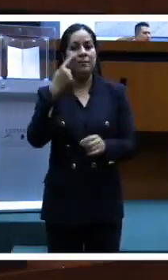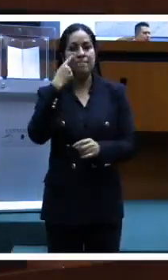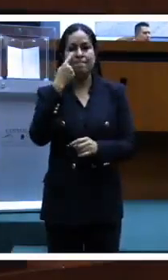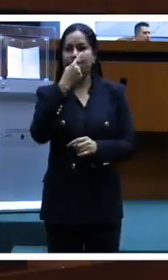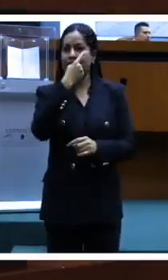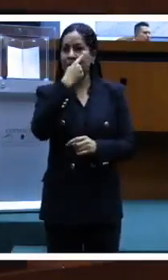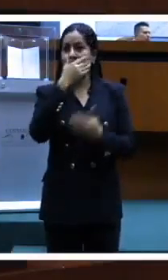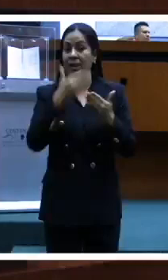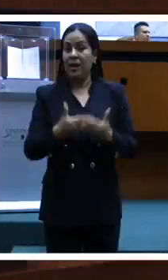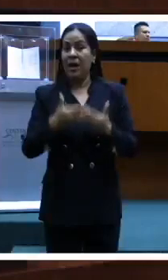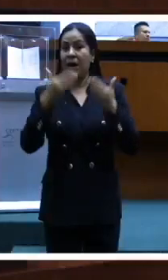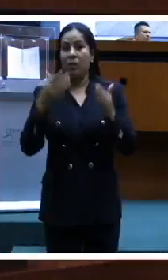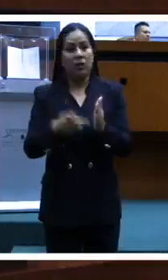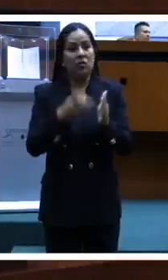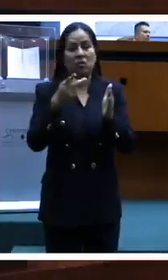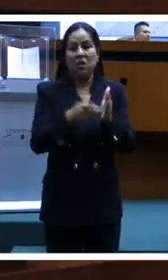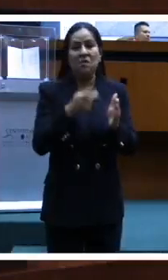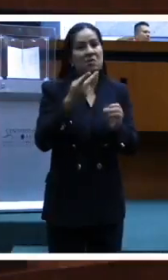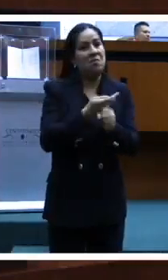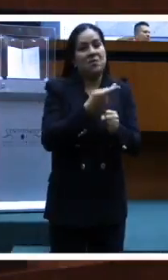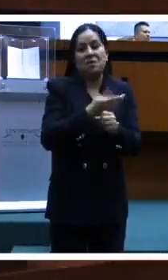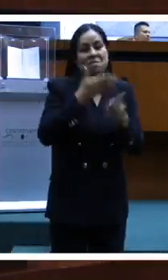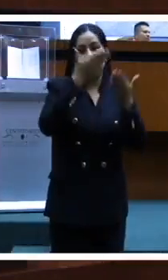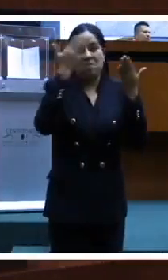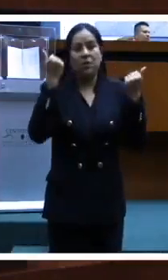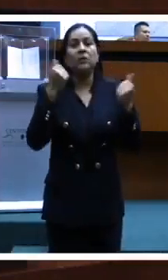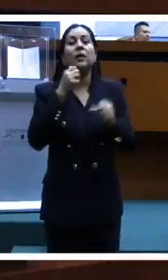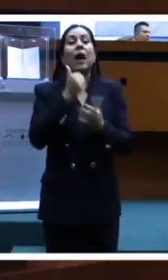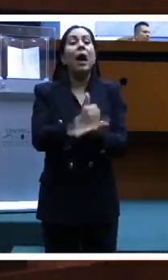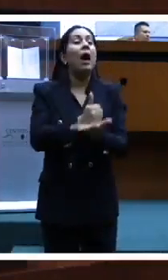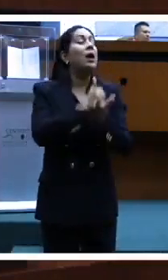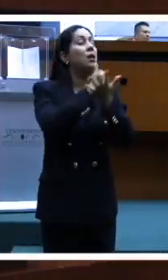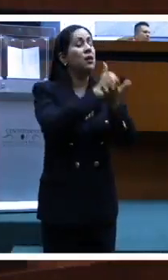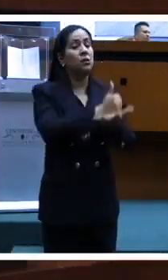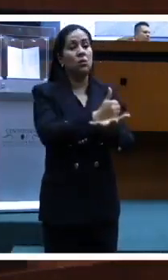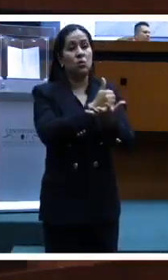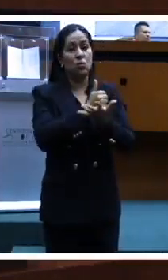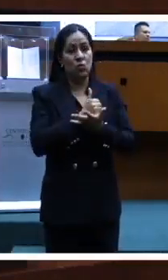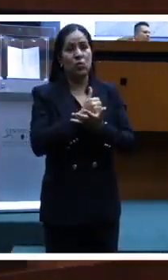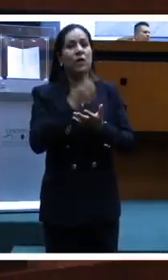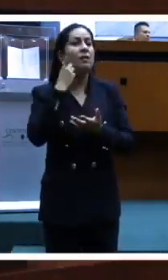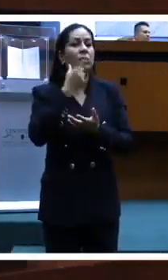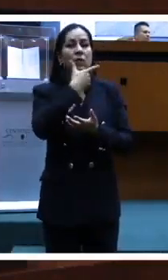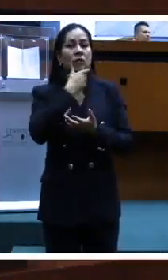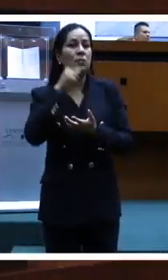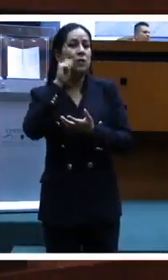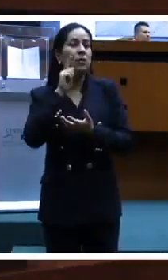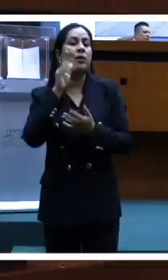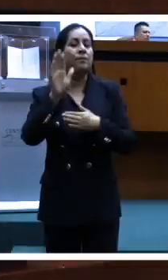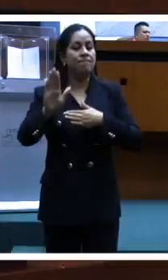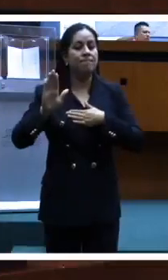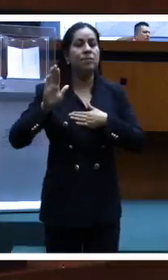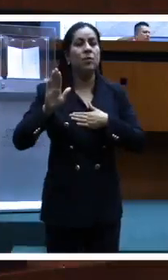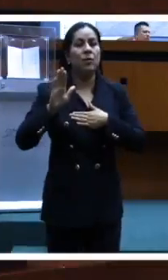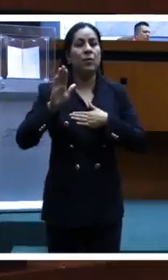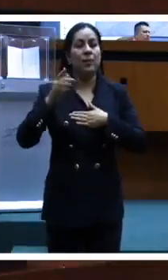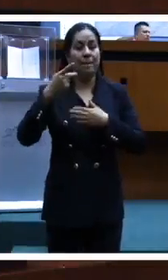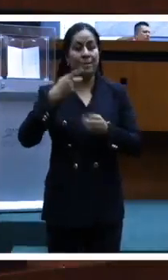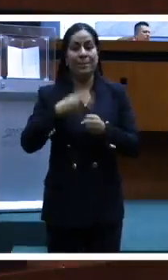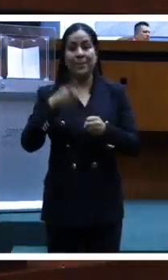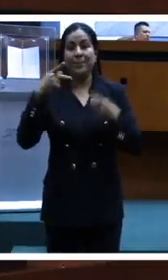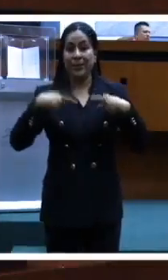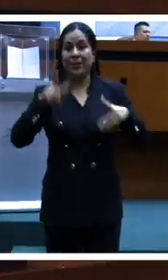este momento irrepetible. Les pedimos su ayuda hoy, diputadas y diputados, y refrendamos nuestro compromiso